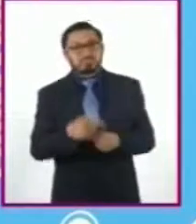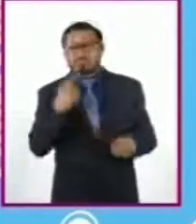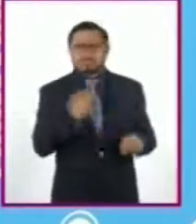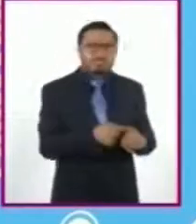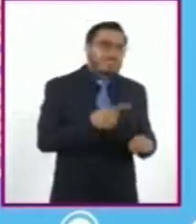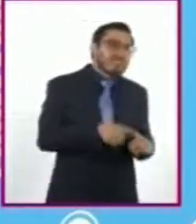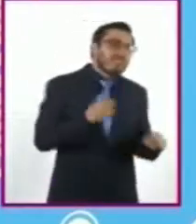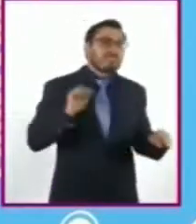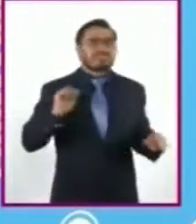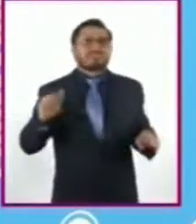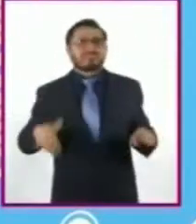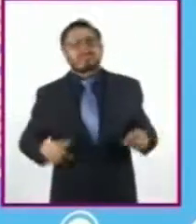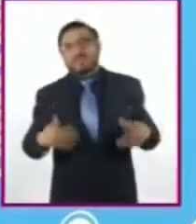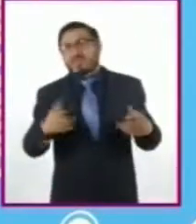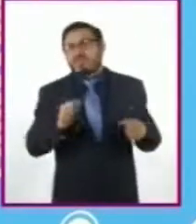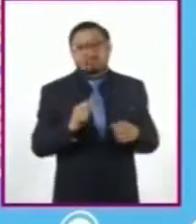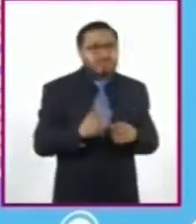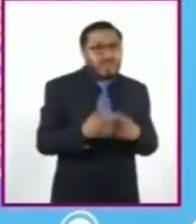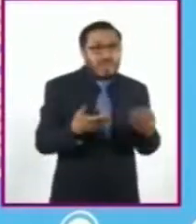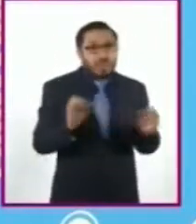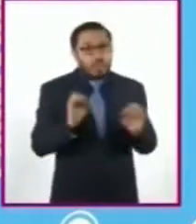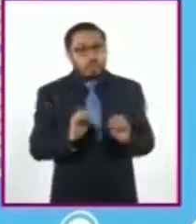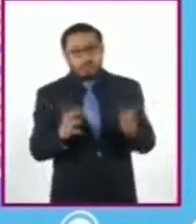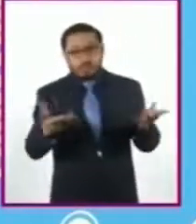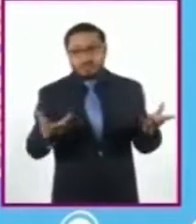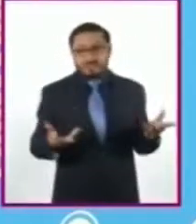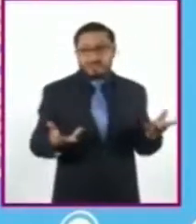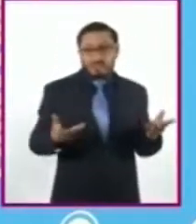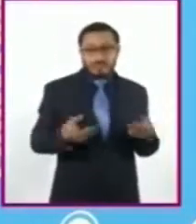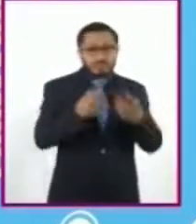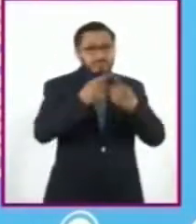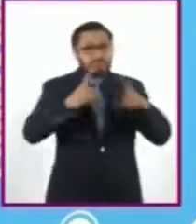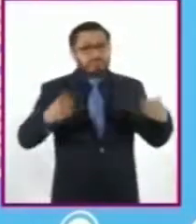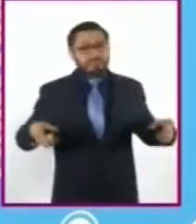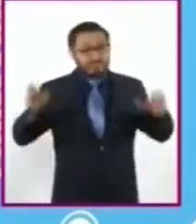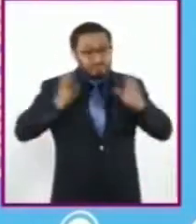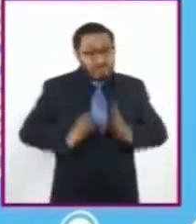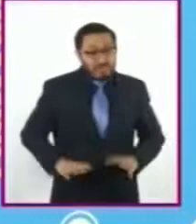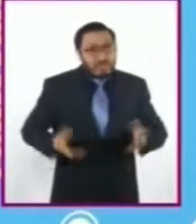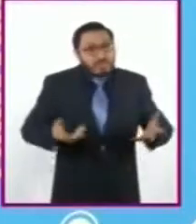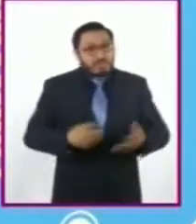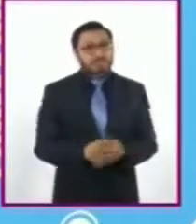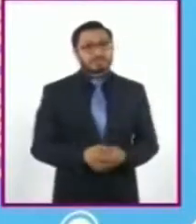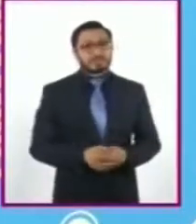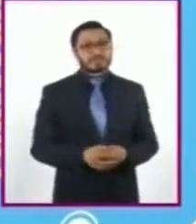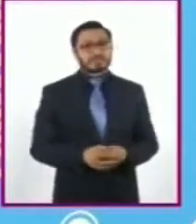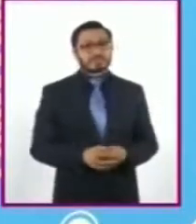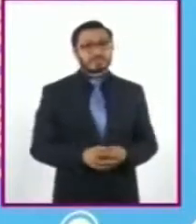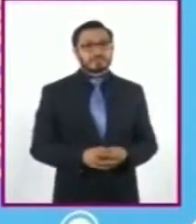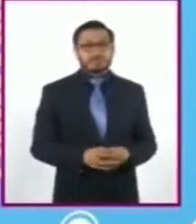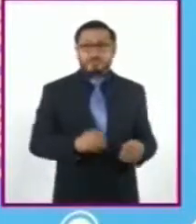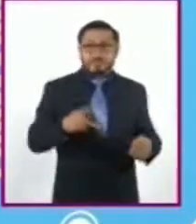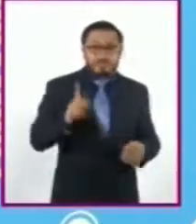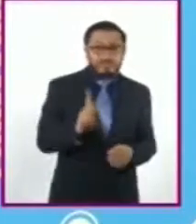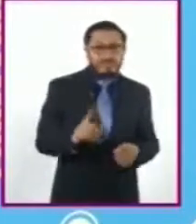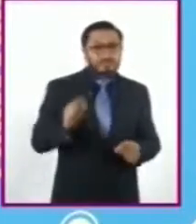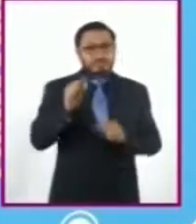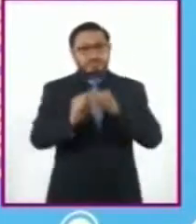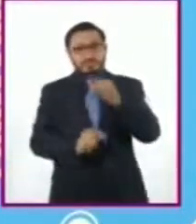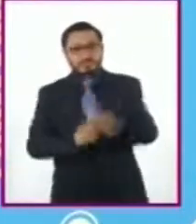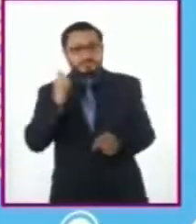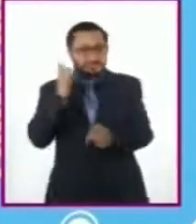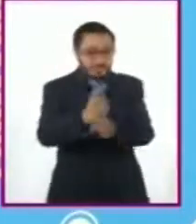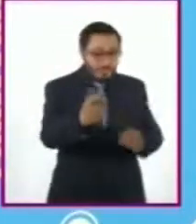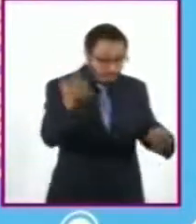un accidente o como consecuencia de su desarrollo fisiológico. Pero descubrieron que